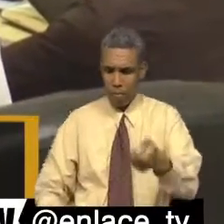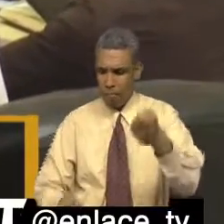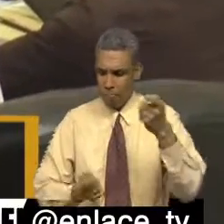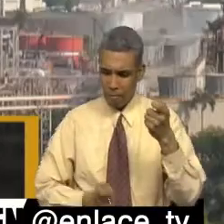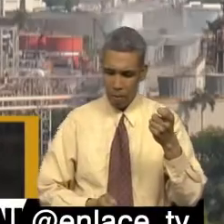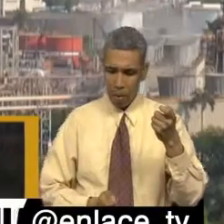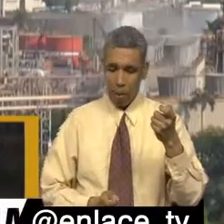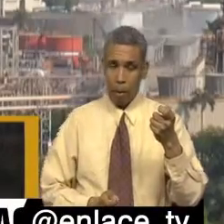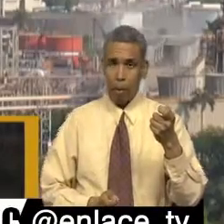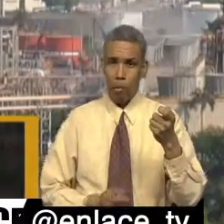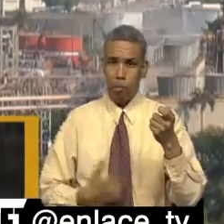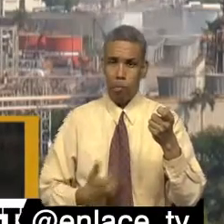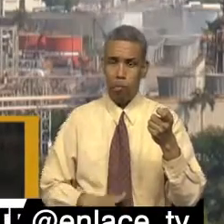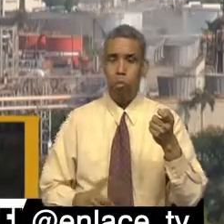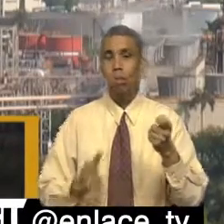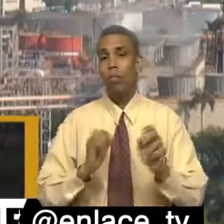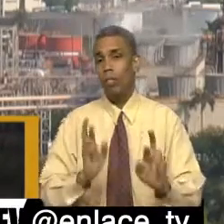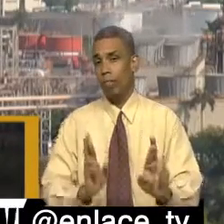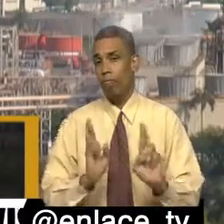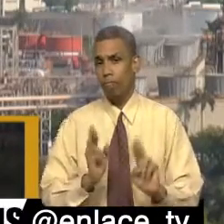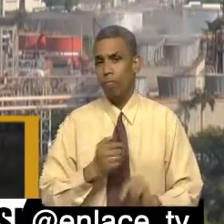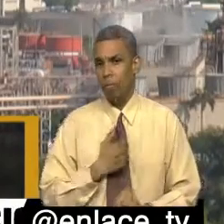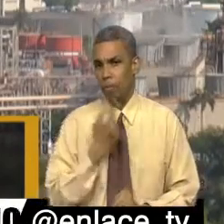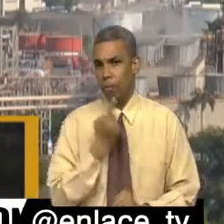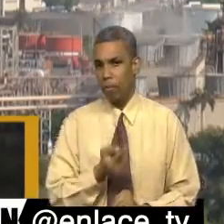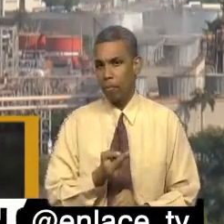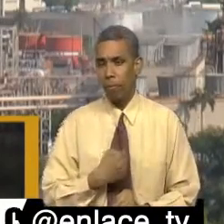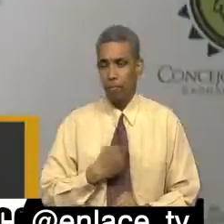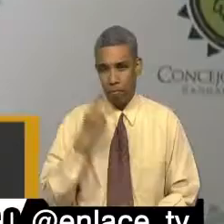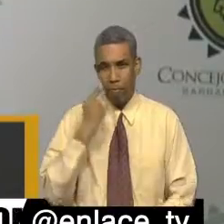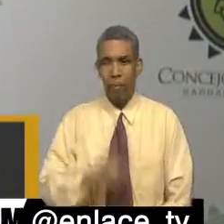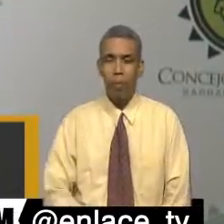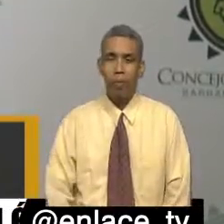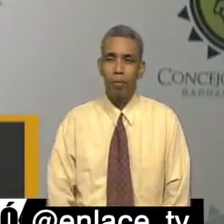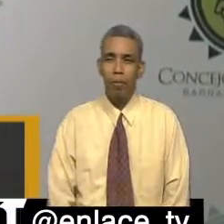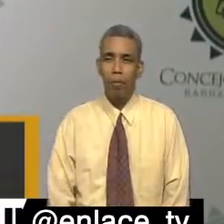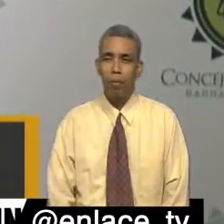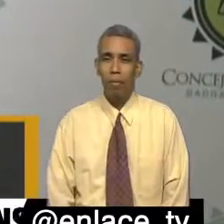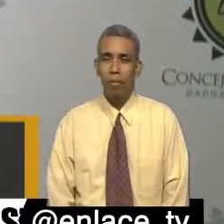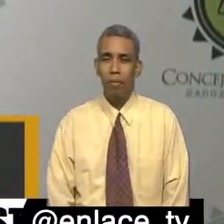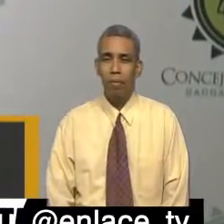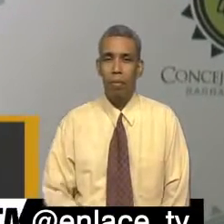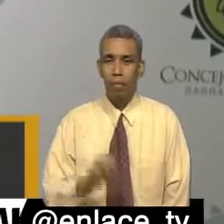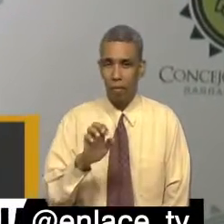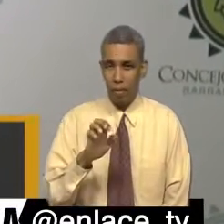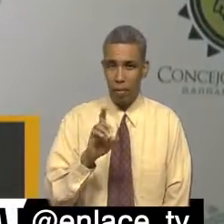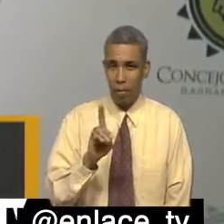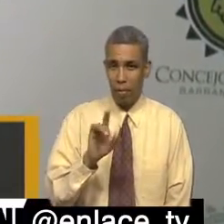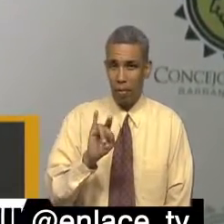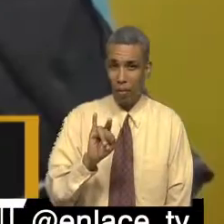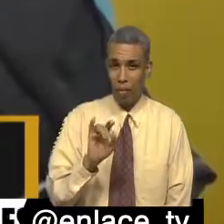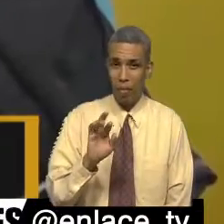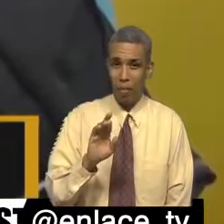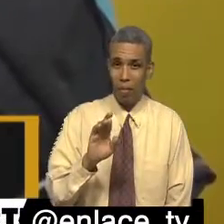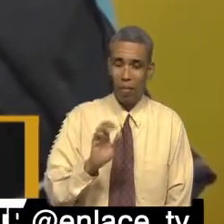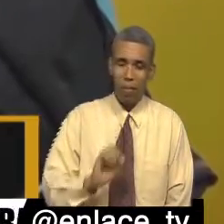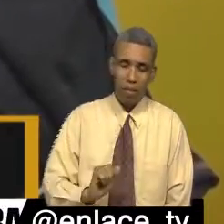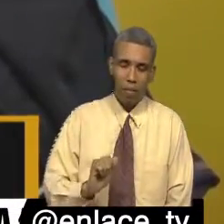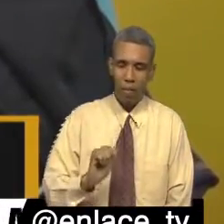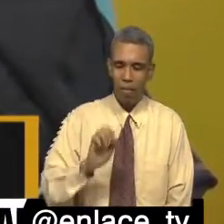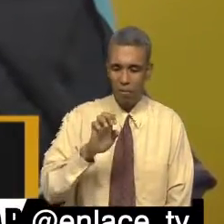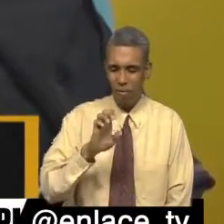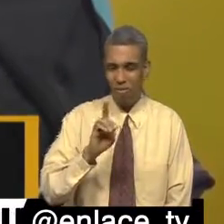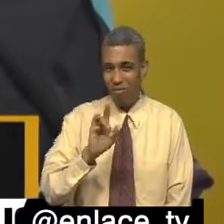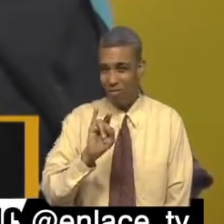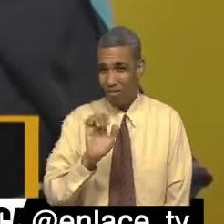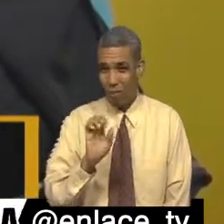petrolera ante su solicitud de modernización de la refinería de Barranca Bermeja. Eduardo Díaz Acevedo, del Comité Unidos por Ecopetrol, se